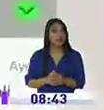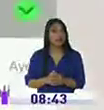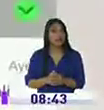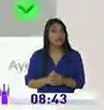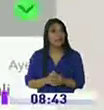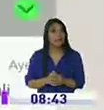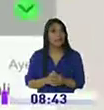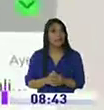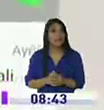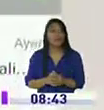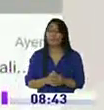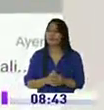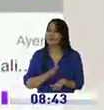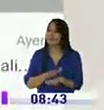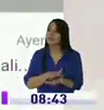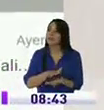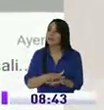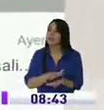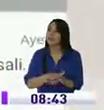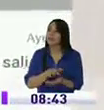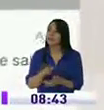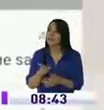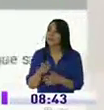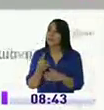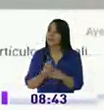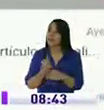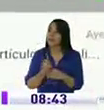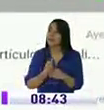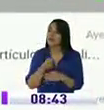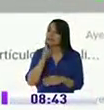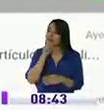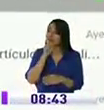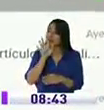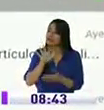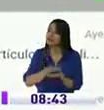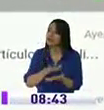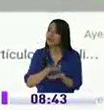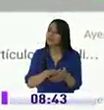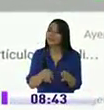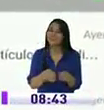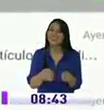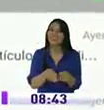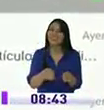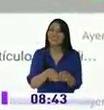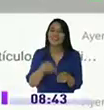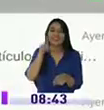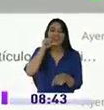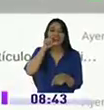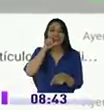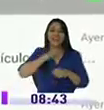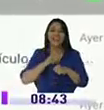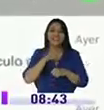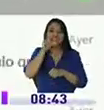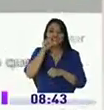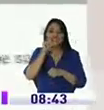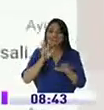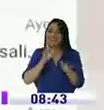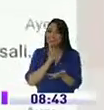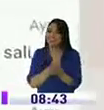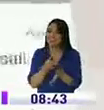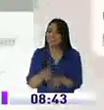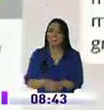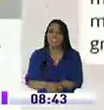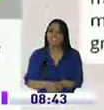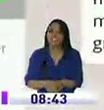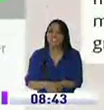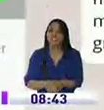haga... Panchana miente como los... ¿Qué es eso? O sea... No le paras bola. Claro, o